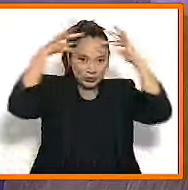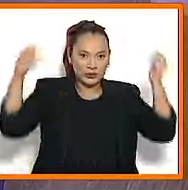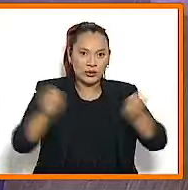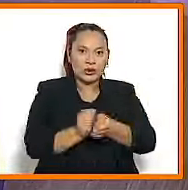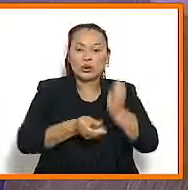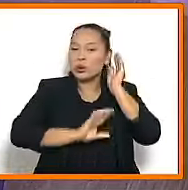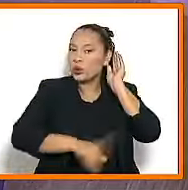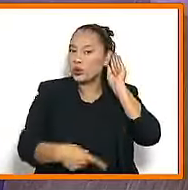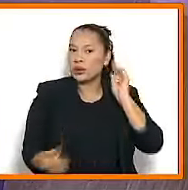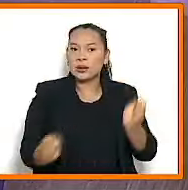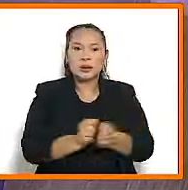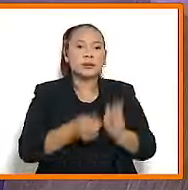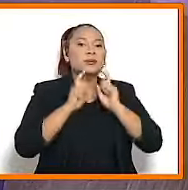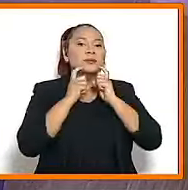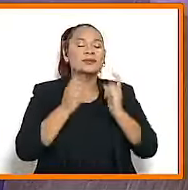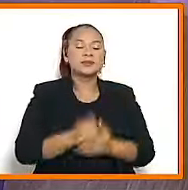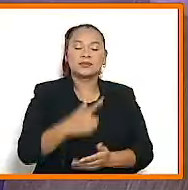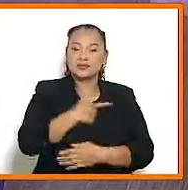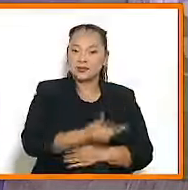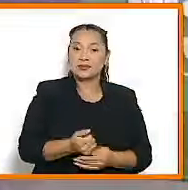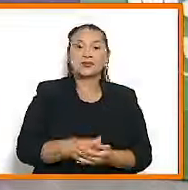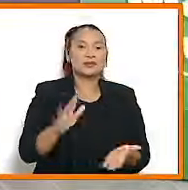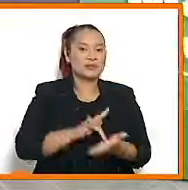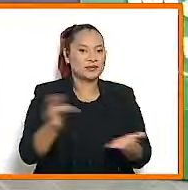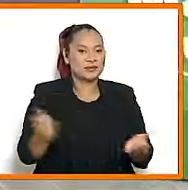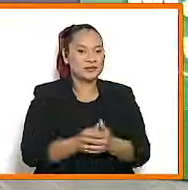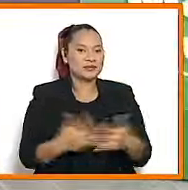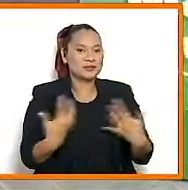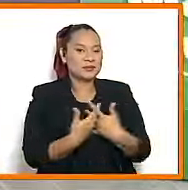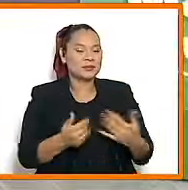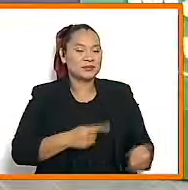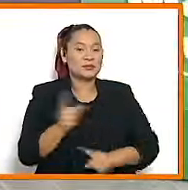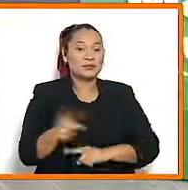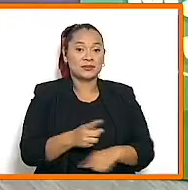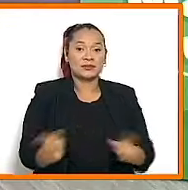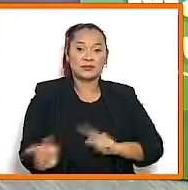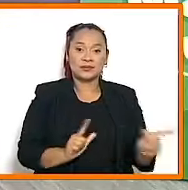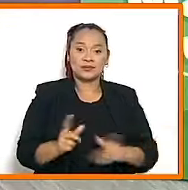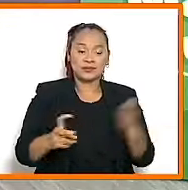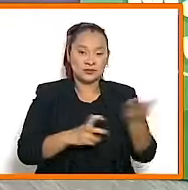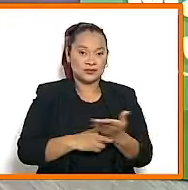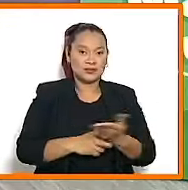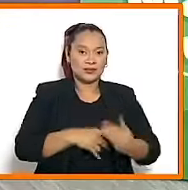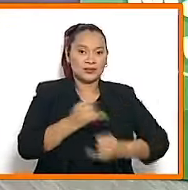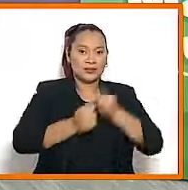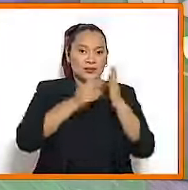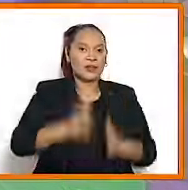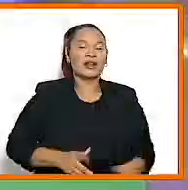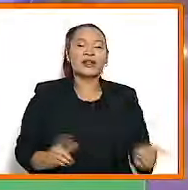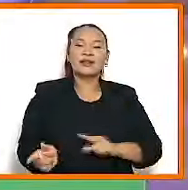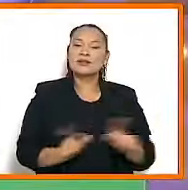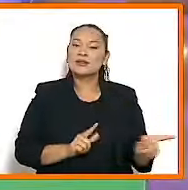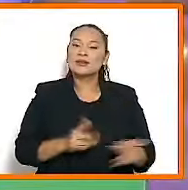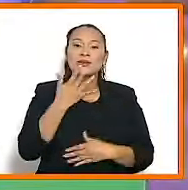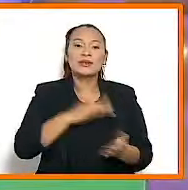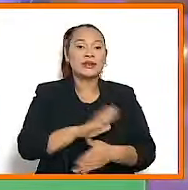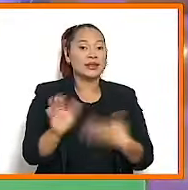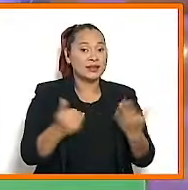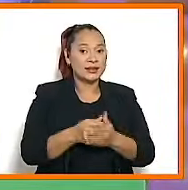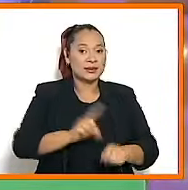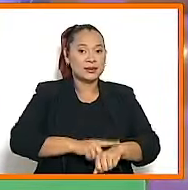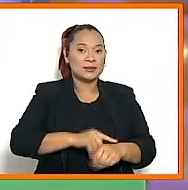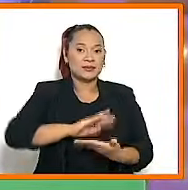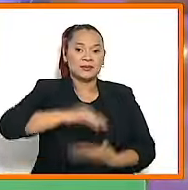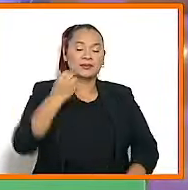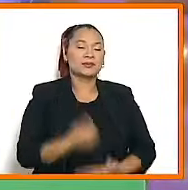Diaria junto a Tatiana. Muchas gracias, Kenia. Así es, querido jugador. Esperamos que tengas tu boleto soñador en mano y te deseo muchísima suerte. Se llegó el momento de multiplicar 60 veces